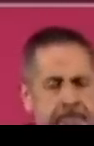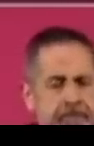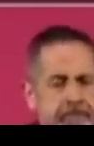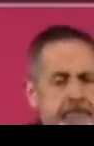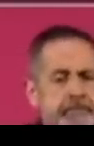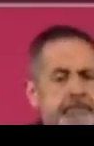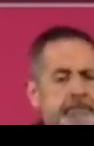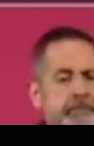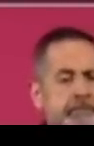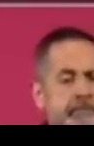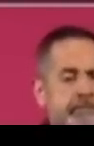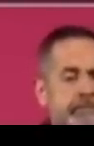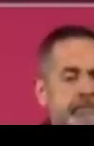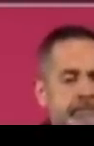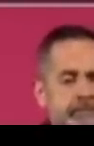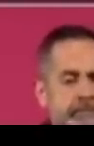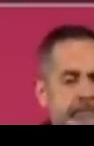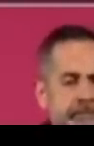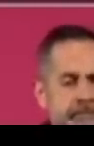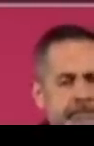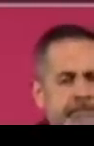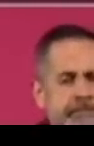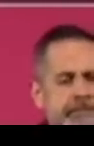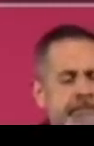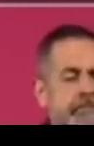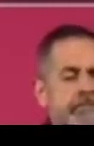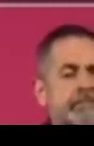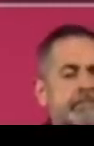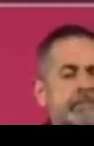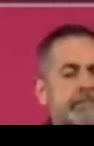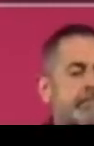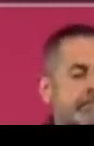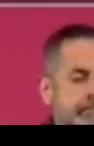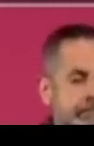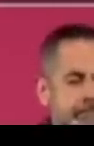hablando de incluyentismo